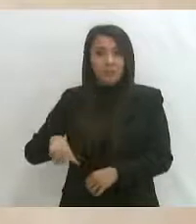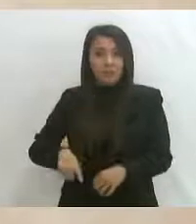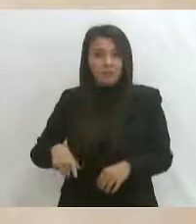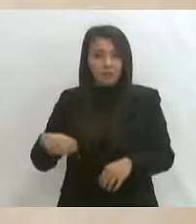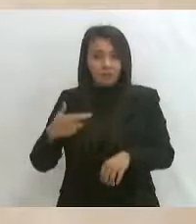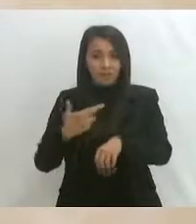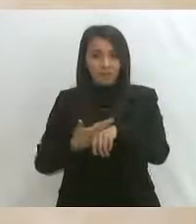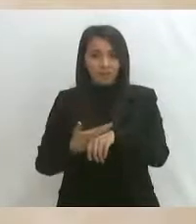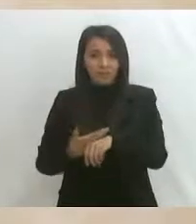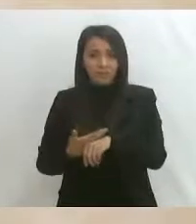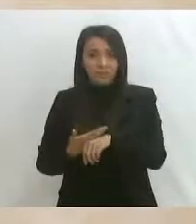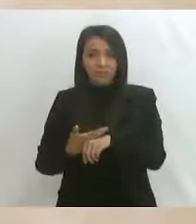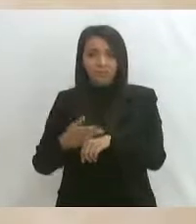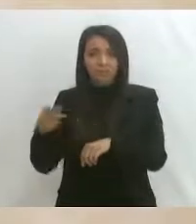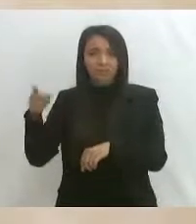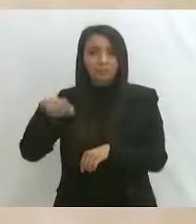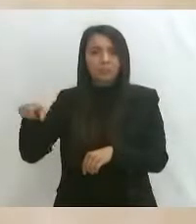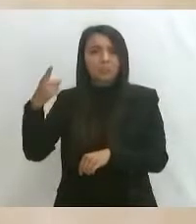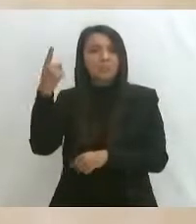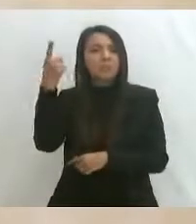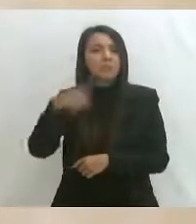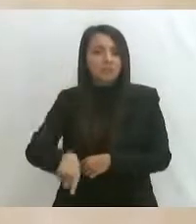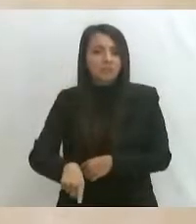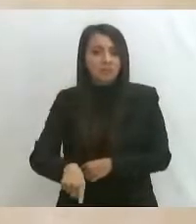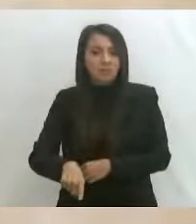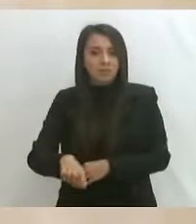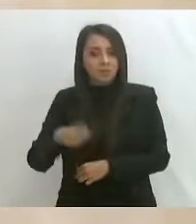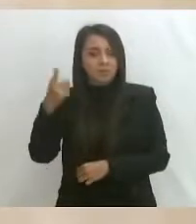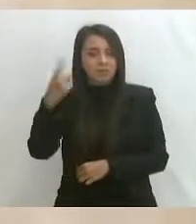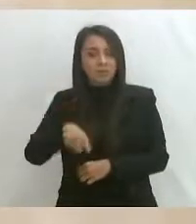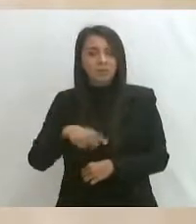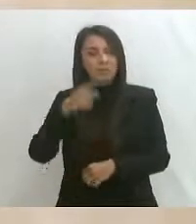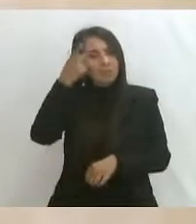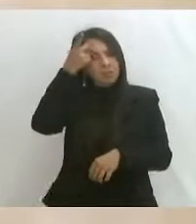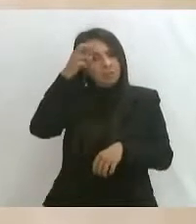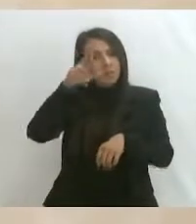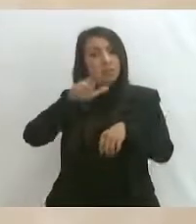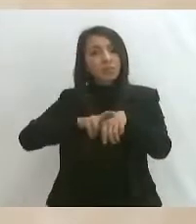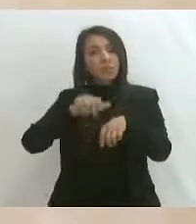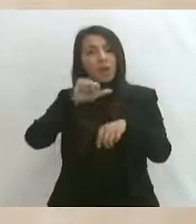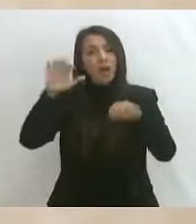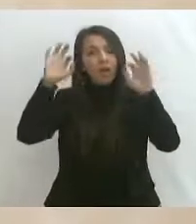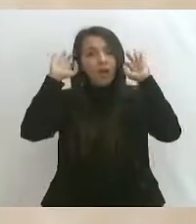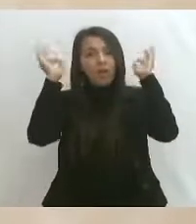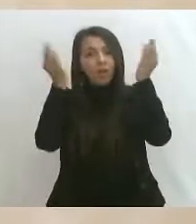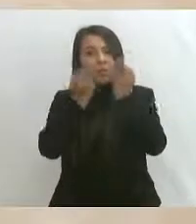eran los que imponían a los directores de las aduanas